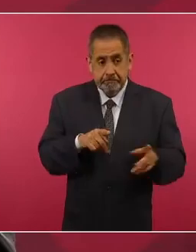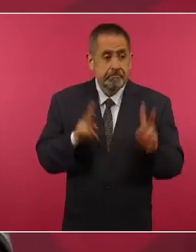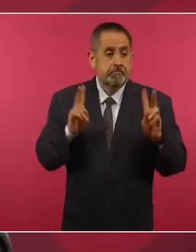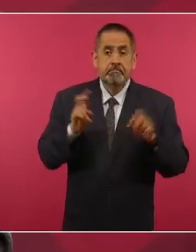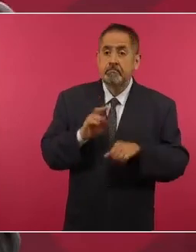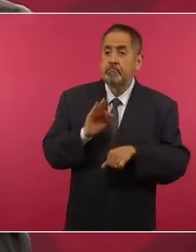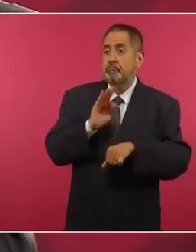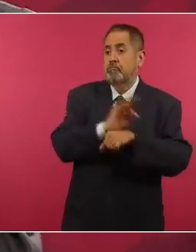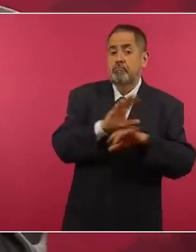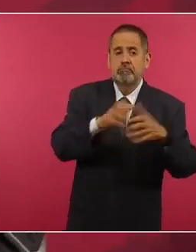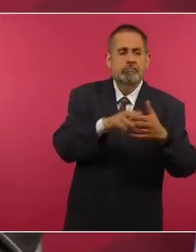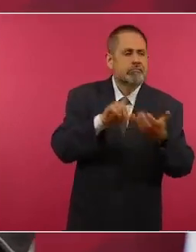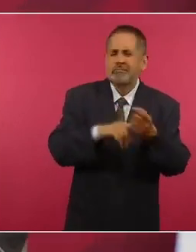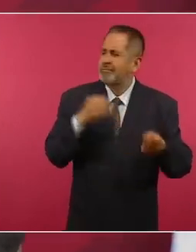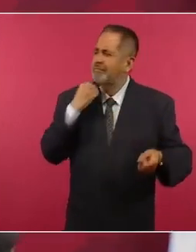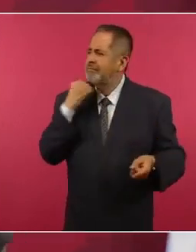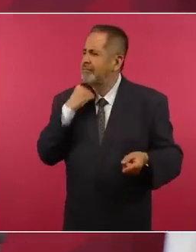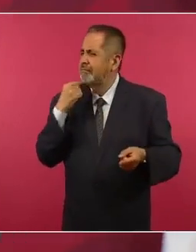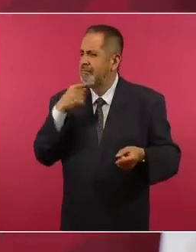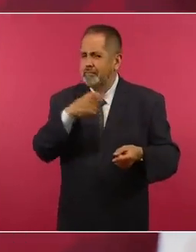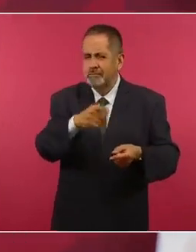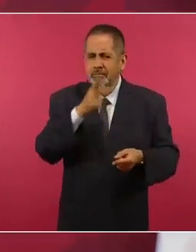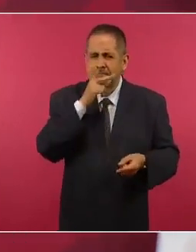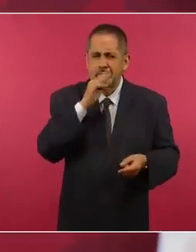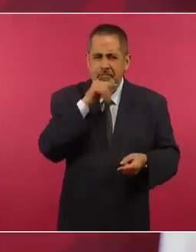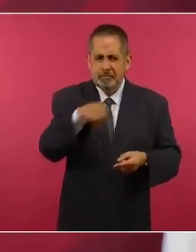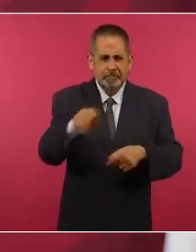defensores. Al abogado de los padres